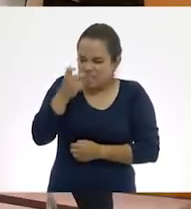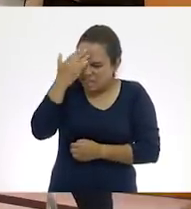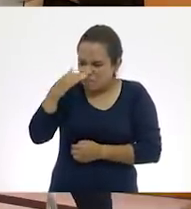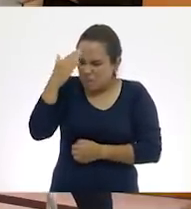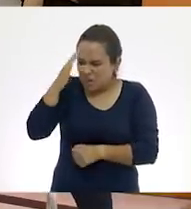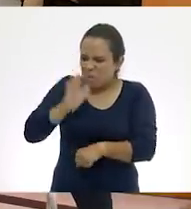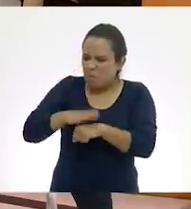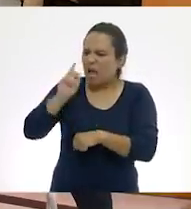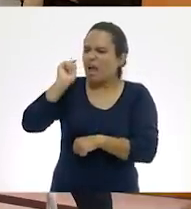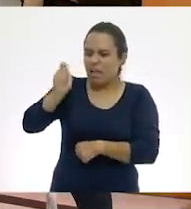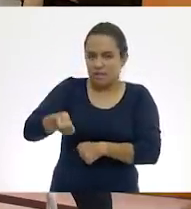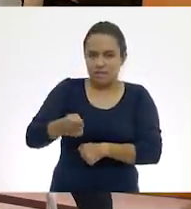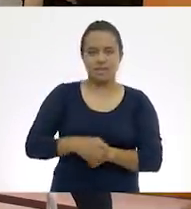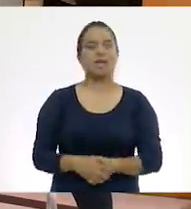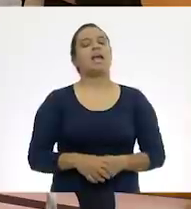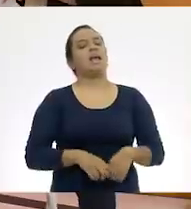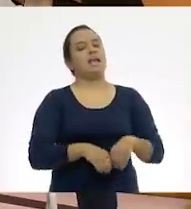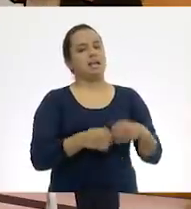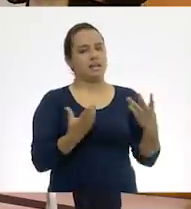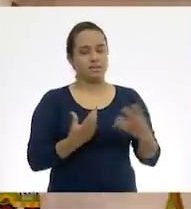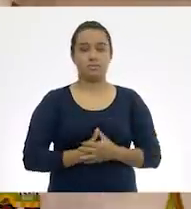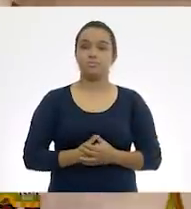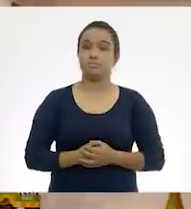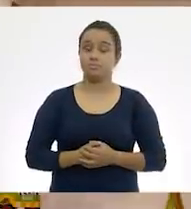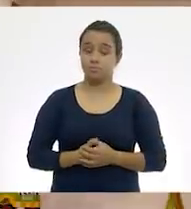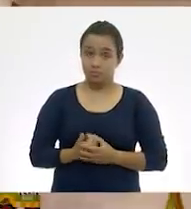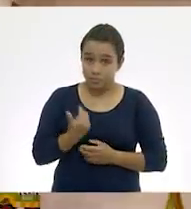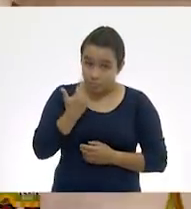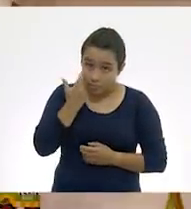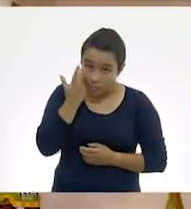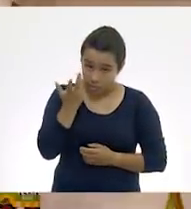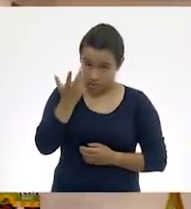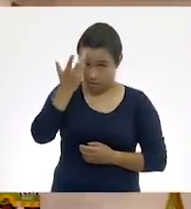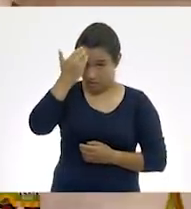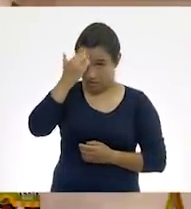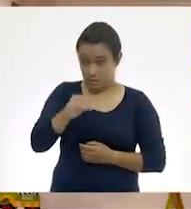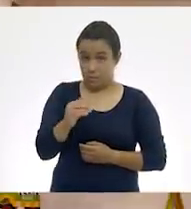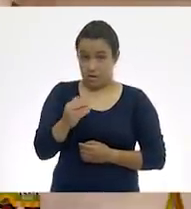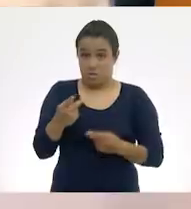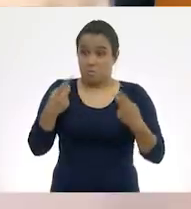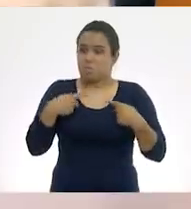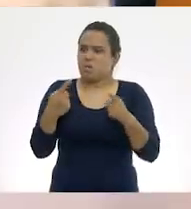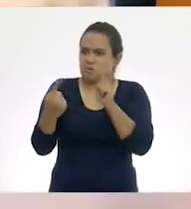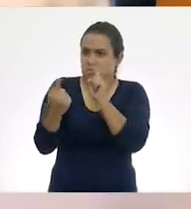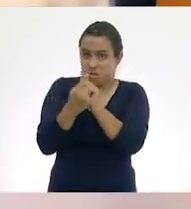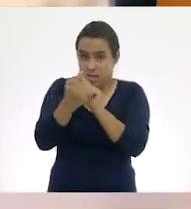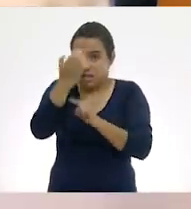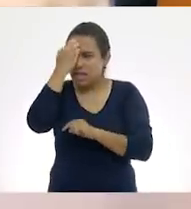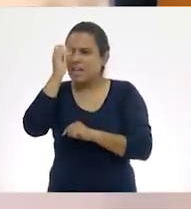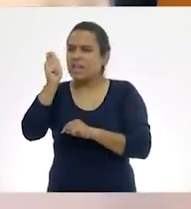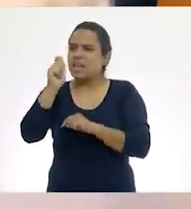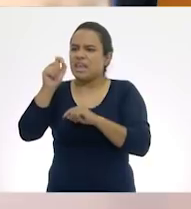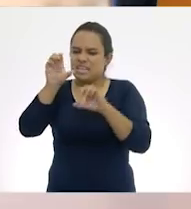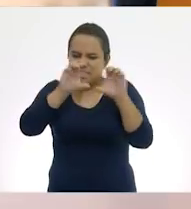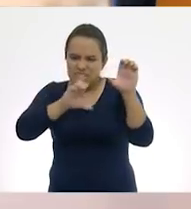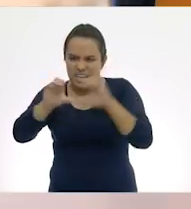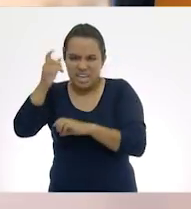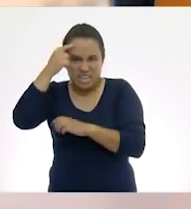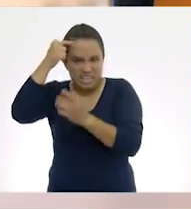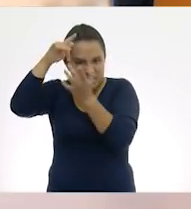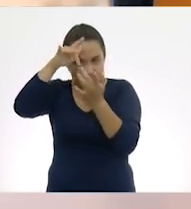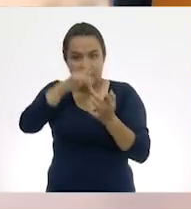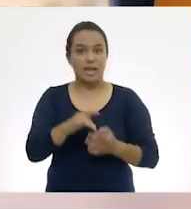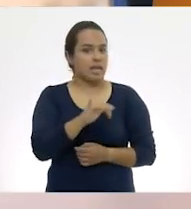cosas acerca de él. Claro. Muy bien. ¿Te gustaría conocer a alguien que se dedica a las neurociencias? Me